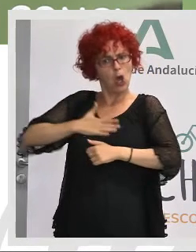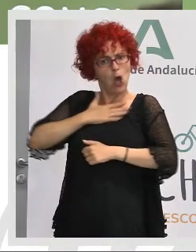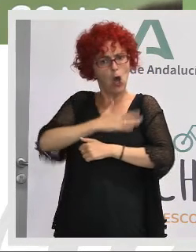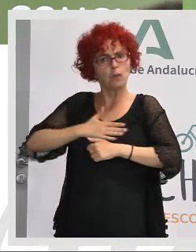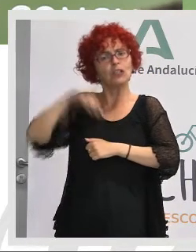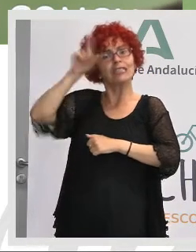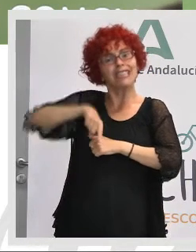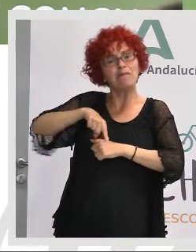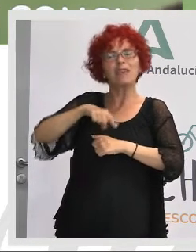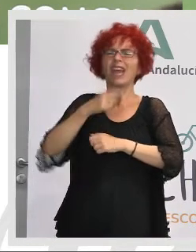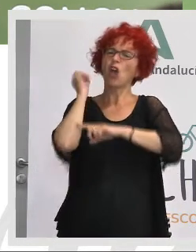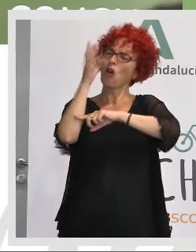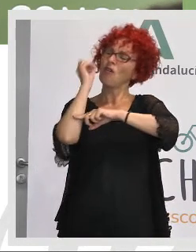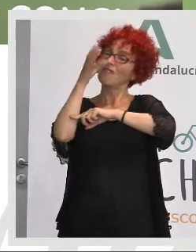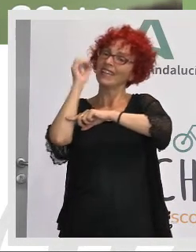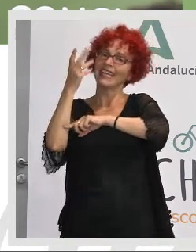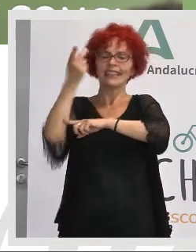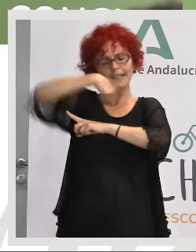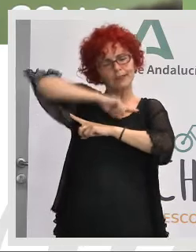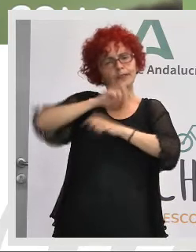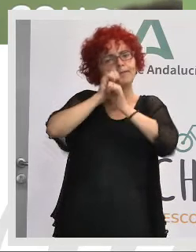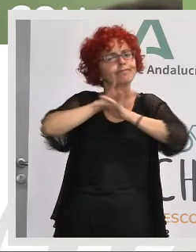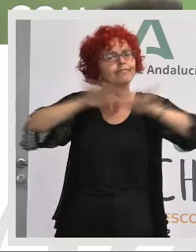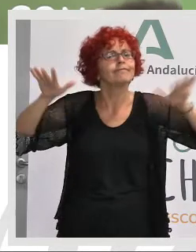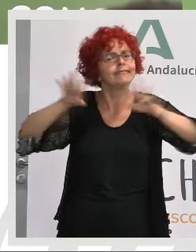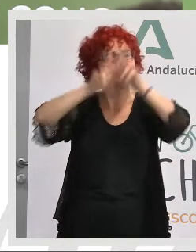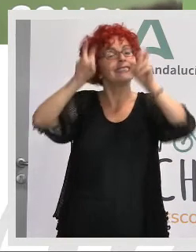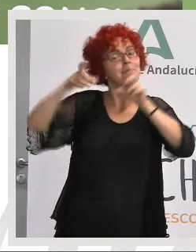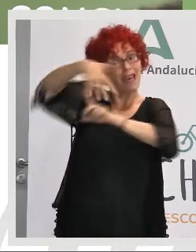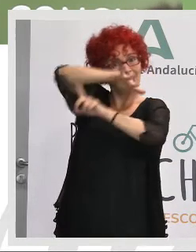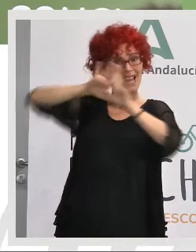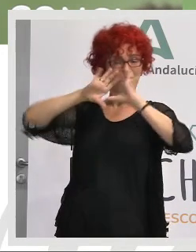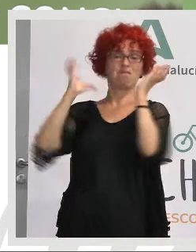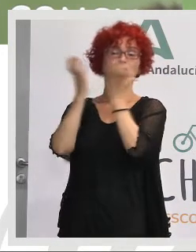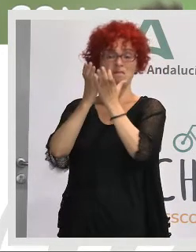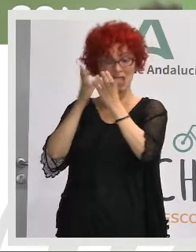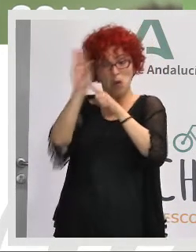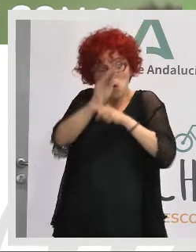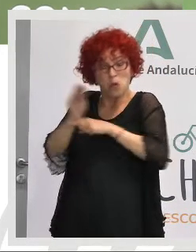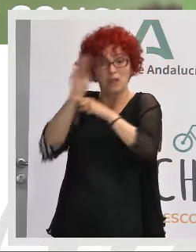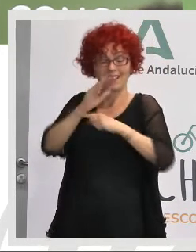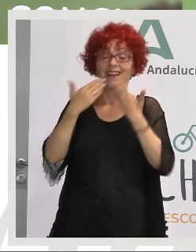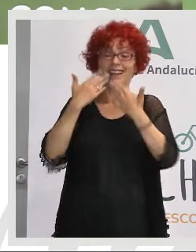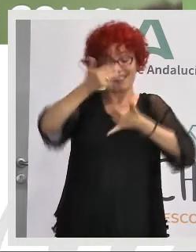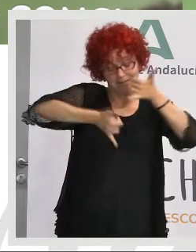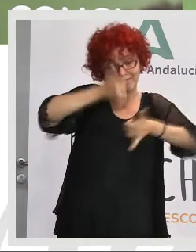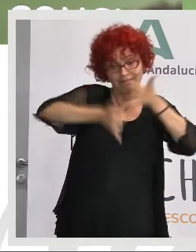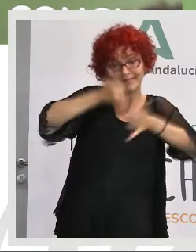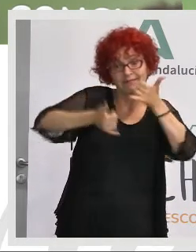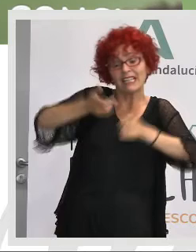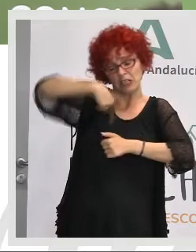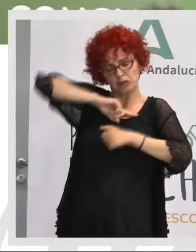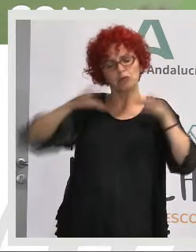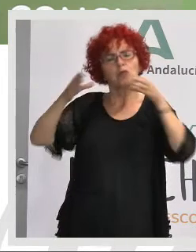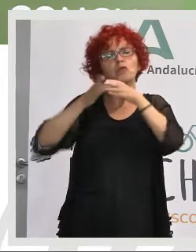charlas para concienciar y animar a asistir al instituto de una forma más sostenible y un equipo de embajadores del proyecto con ideas innovadoras que